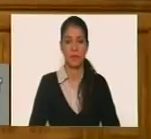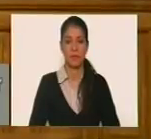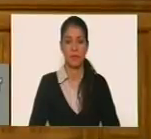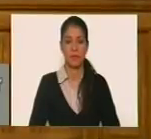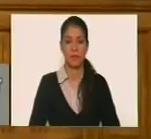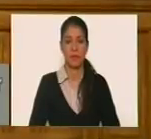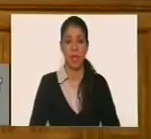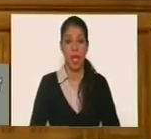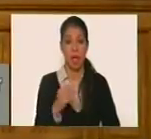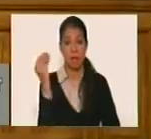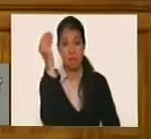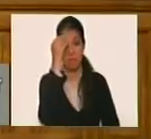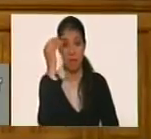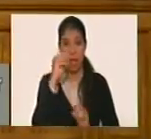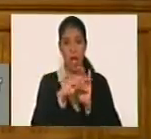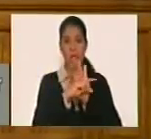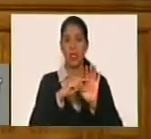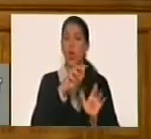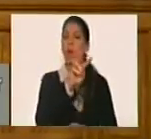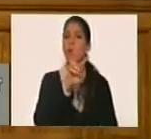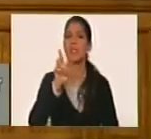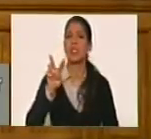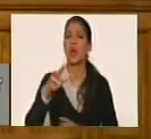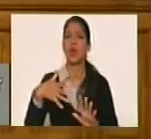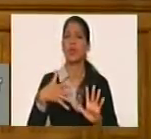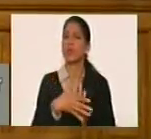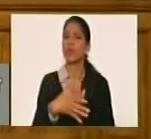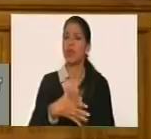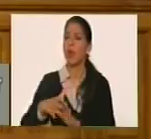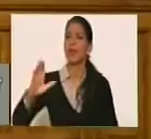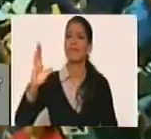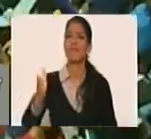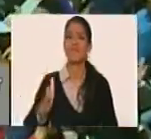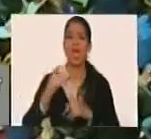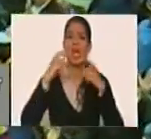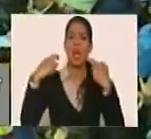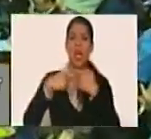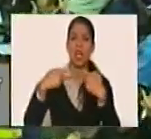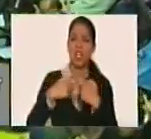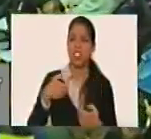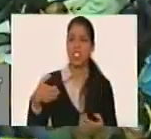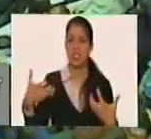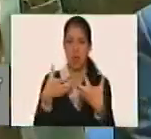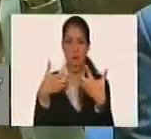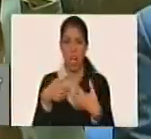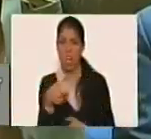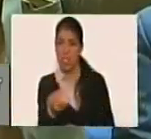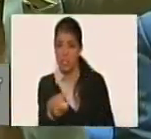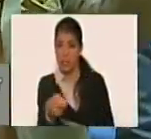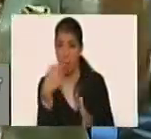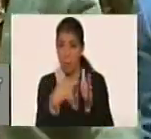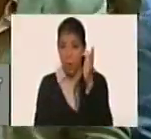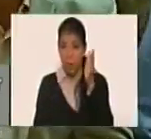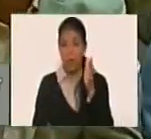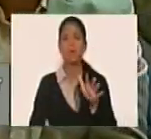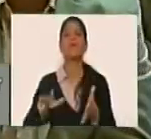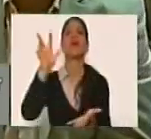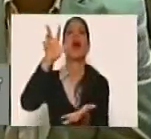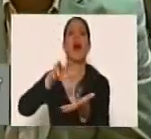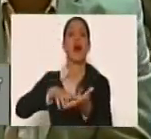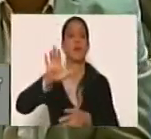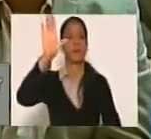En consideración, artículo 22 sobre sanción por la difusión de mensajes a favor del odio y la guerra. Aprobado.